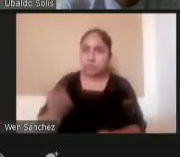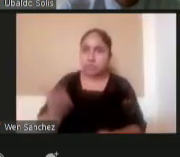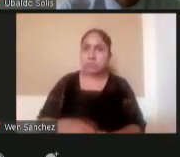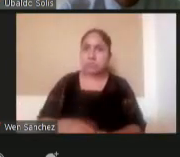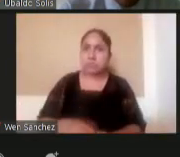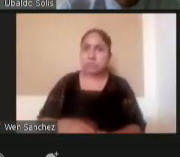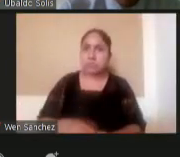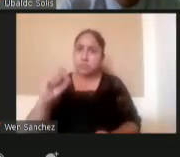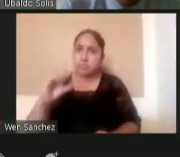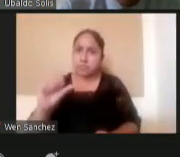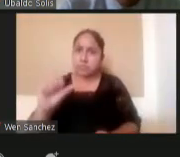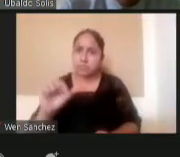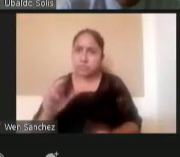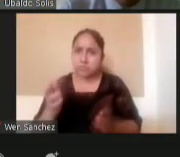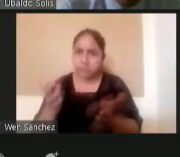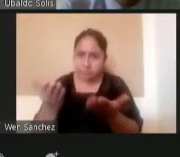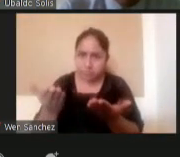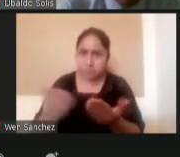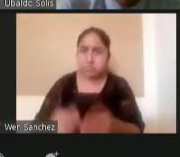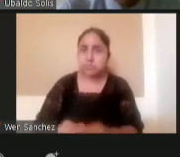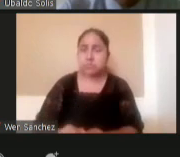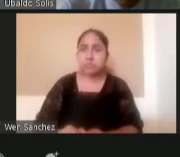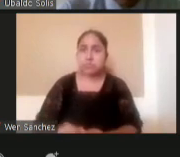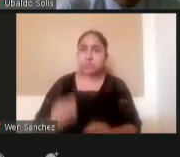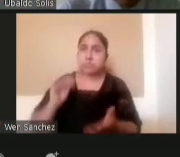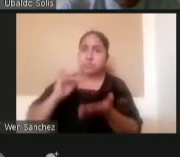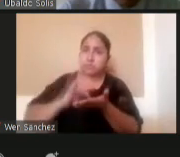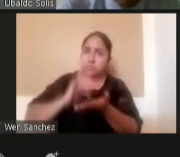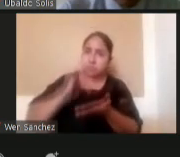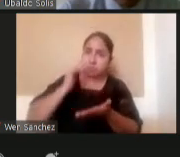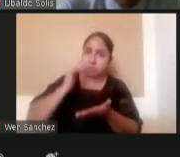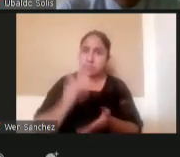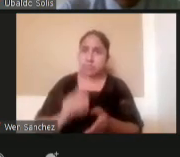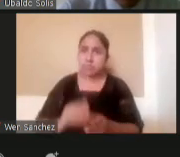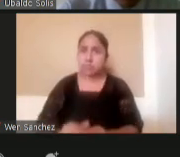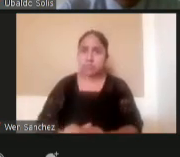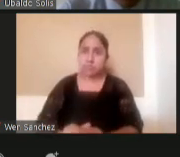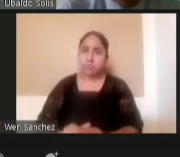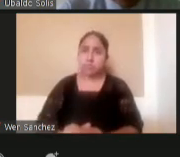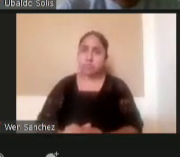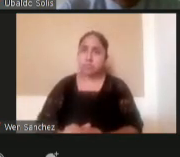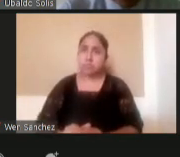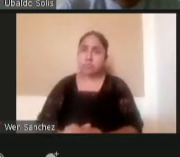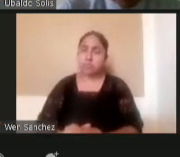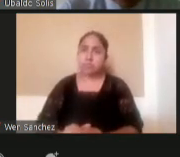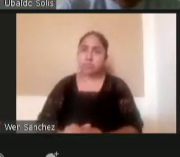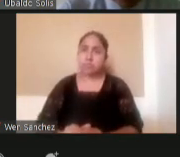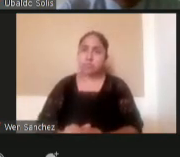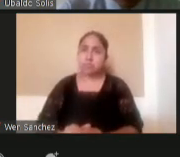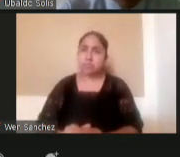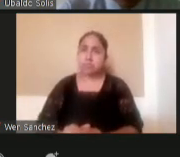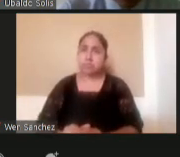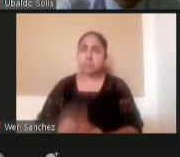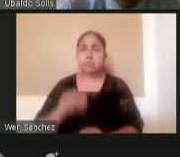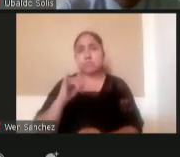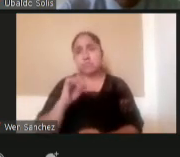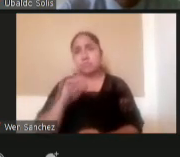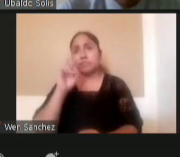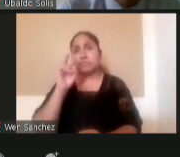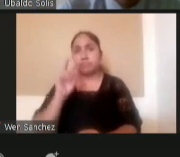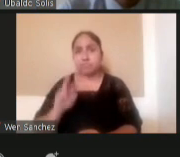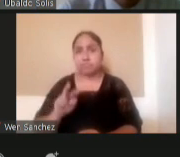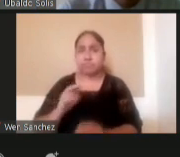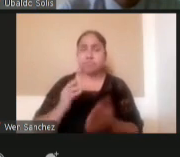lo escuchamos. Agradezco, señor presidente. El tema del acceso a los servicios